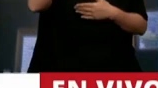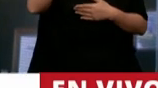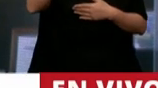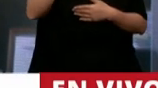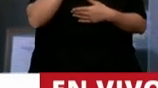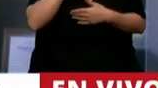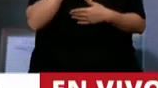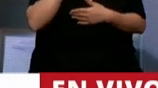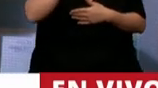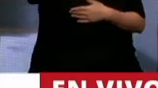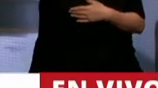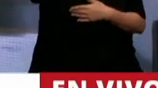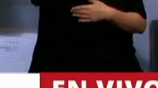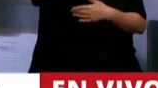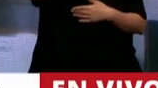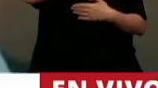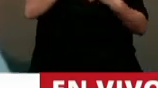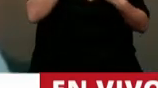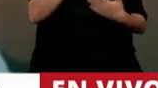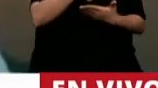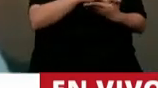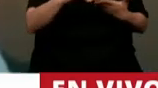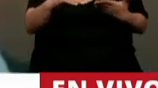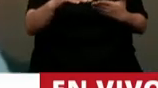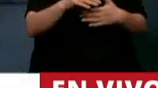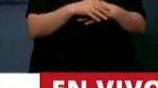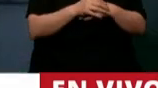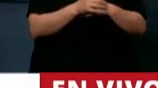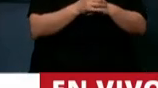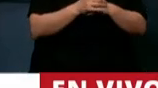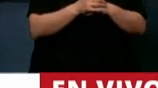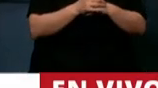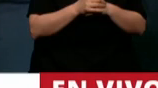Afirmativo. Gracias, diputado. Gracias.